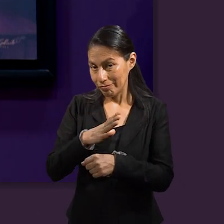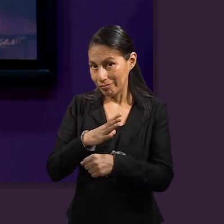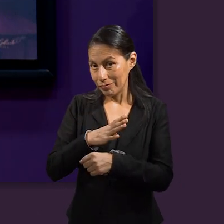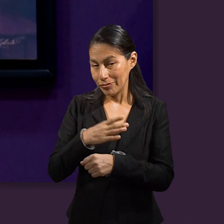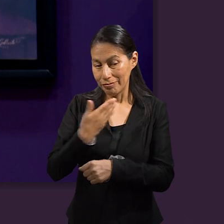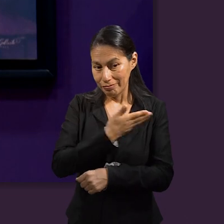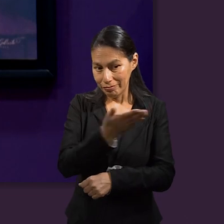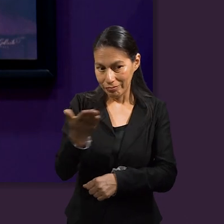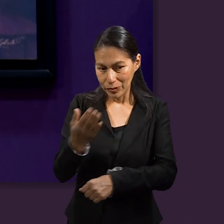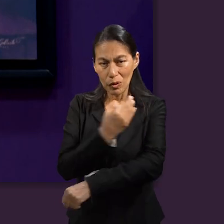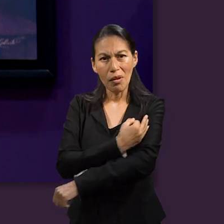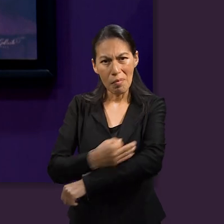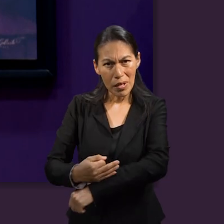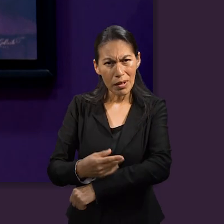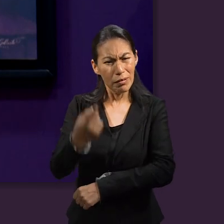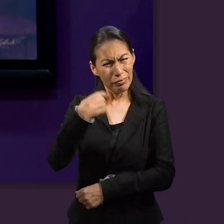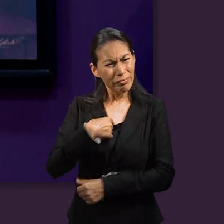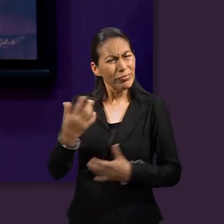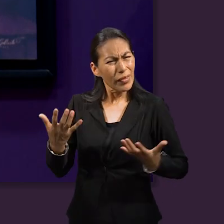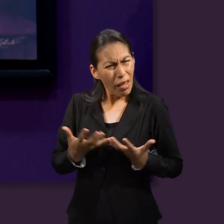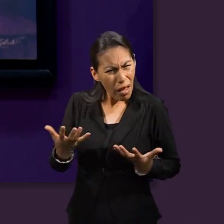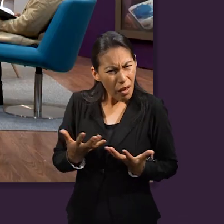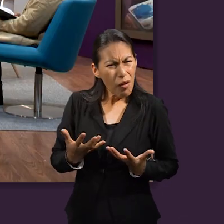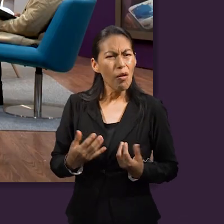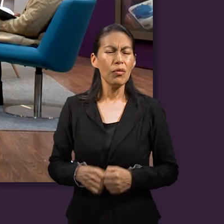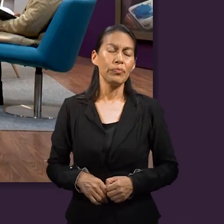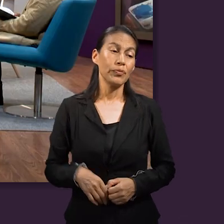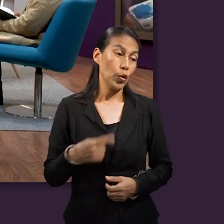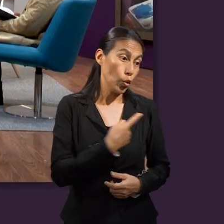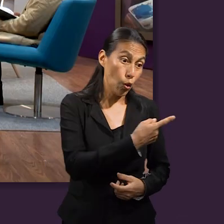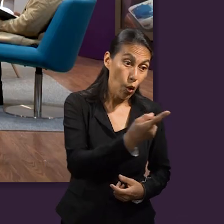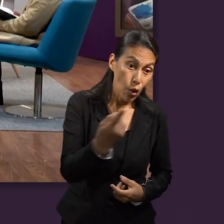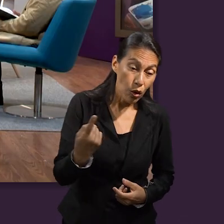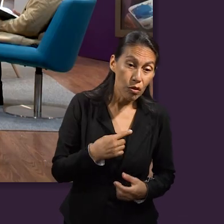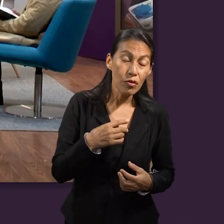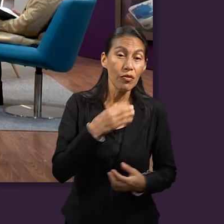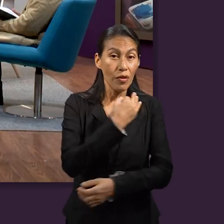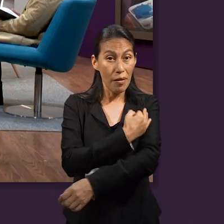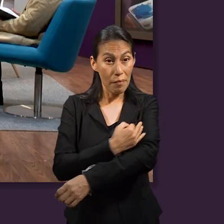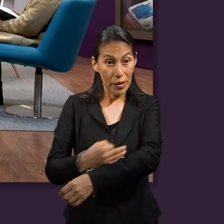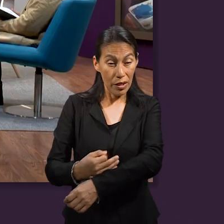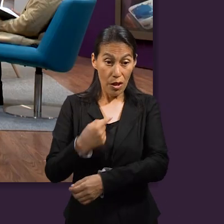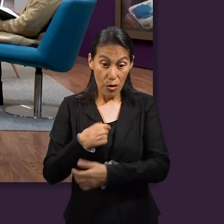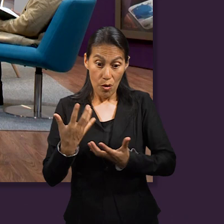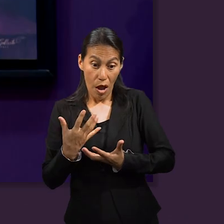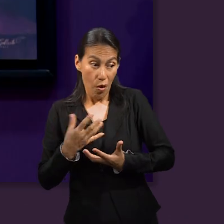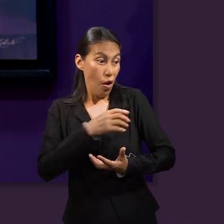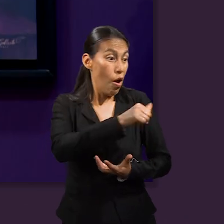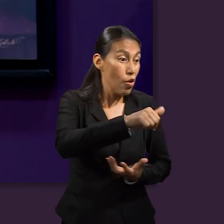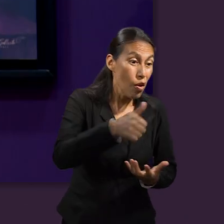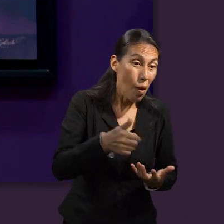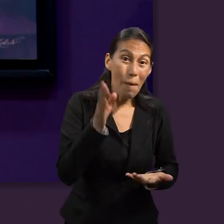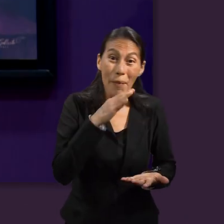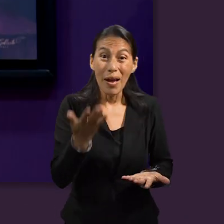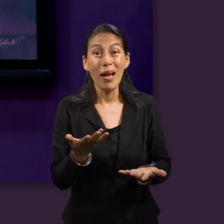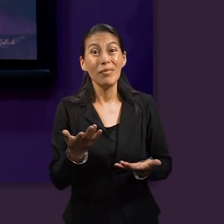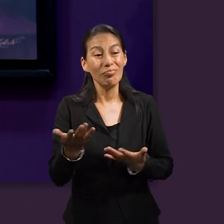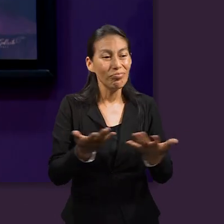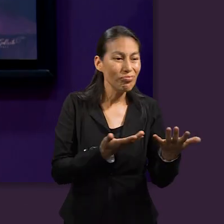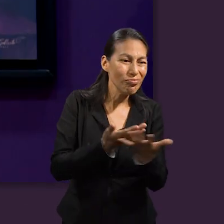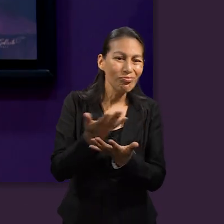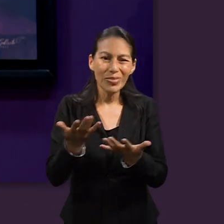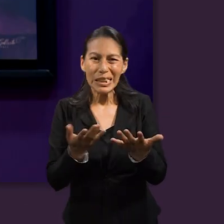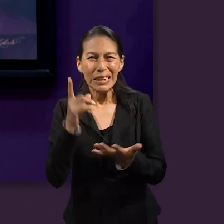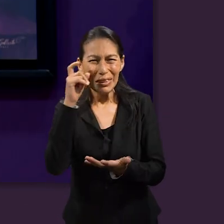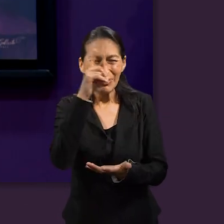una responsabilidad con nuestra familia nuestros actos somos parte de una familia todos nuestros actos afectan también